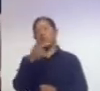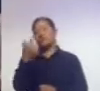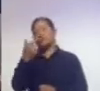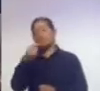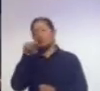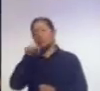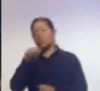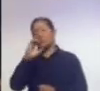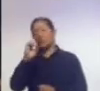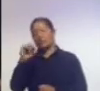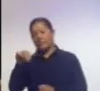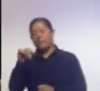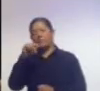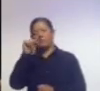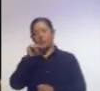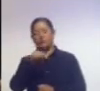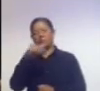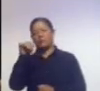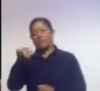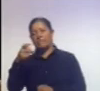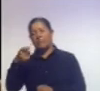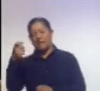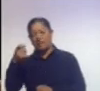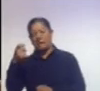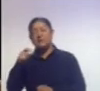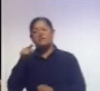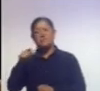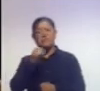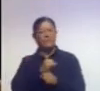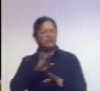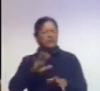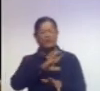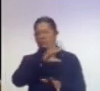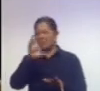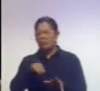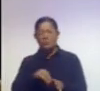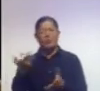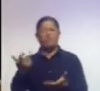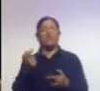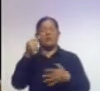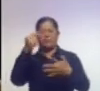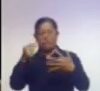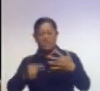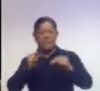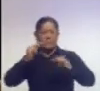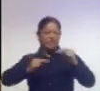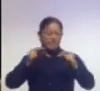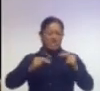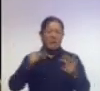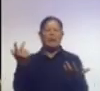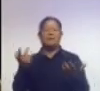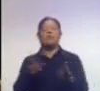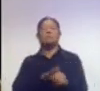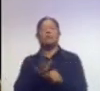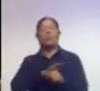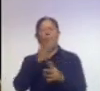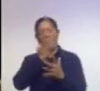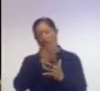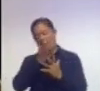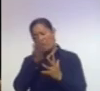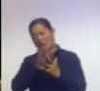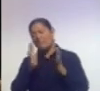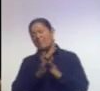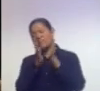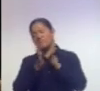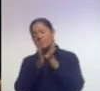www.cbetis212.com.mx. Ahí pueden encontrar toda la información de lo que son categorías, áreas participantes. Y aquí nada más cabe resaltar, licenciada, que todos